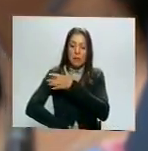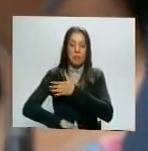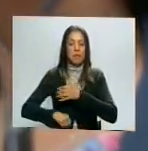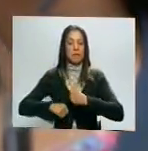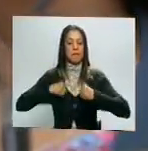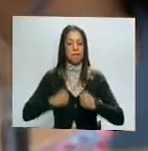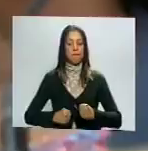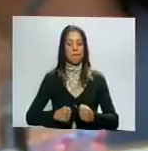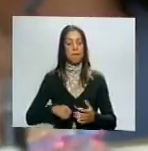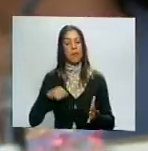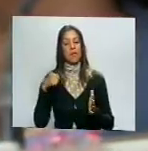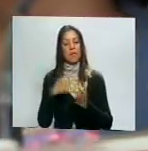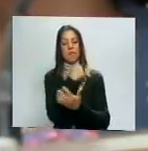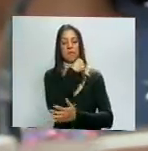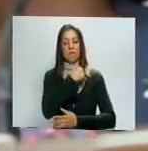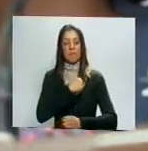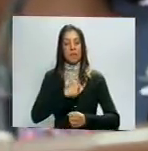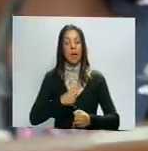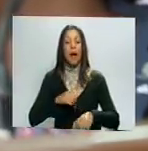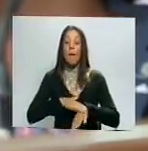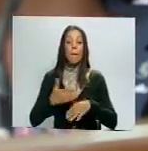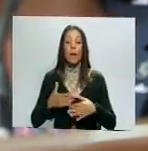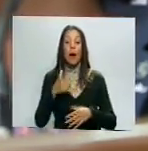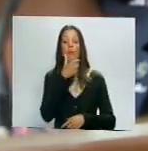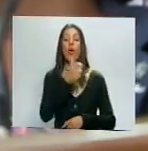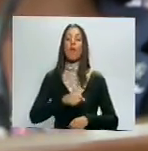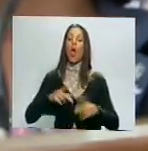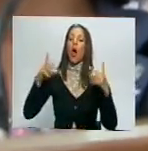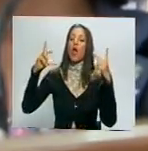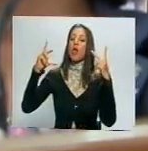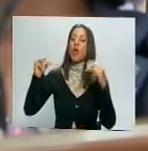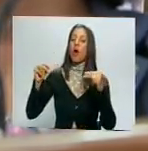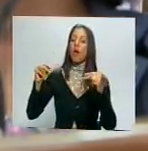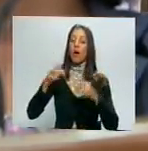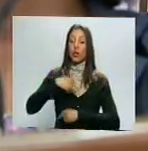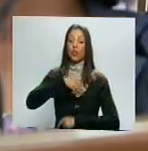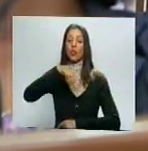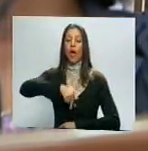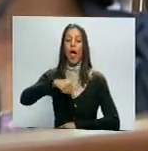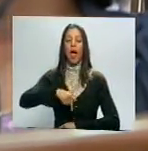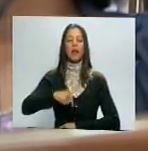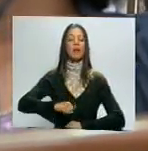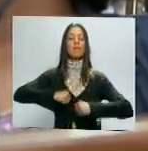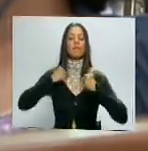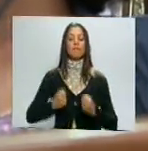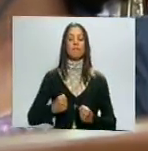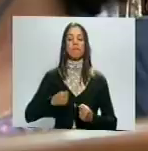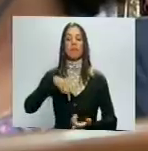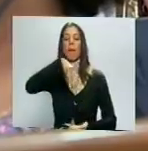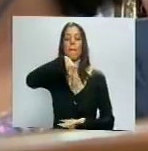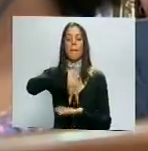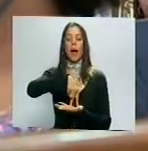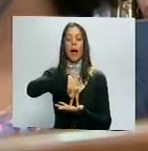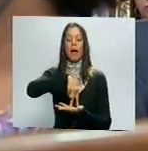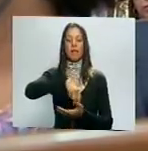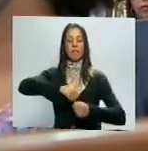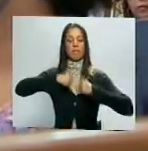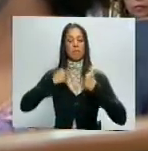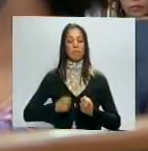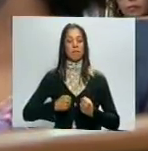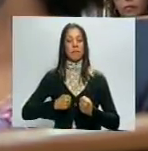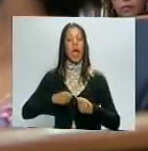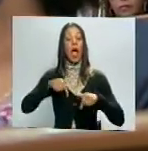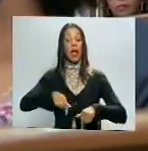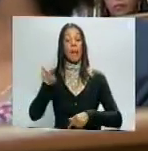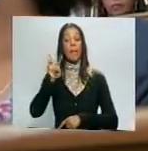gobierno. Y no pudieron, ¿por qué? Porque el pueblo dijo, no, nosotros aquí estamos parados, de pie, firme, aquí